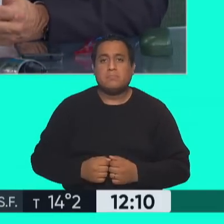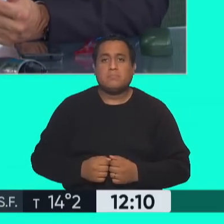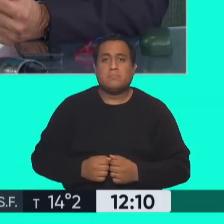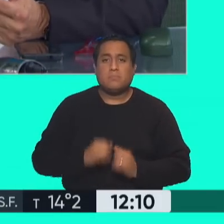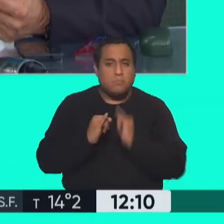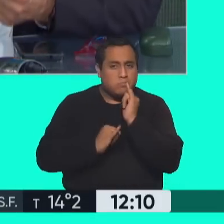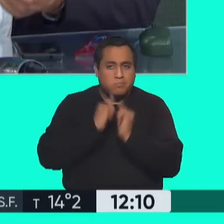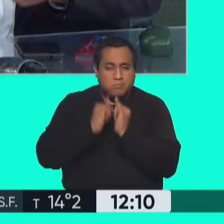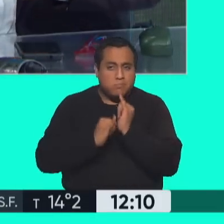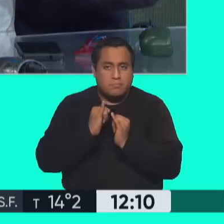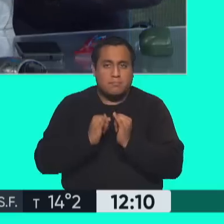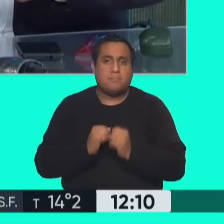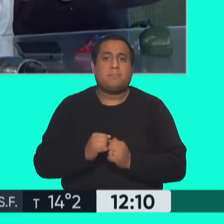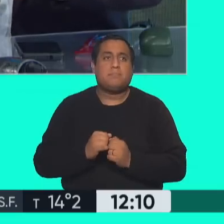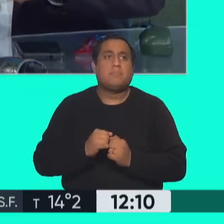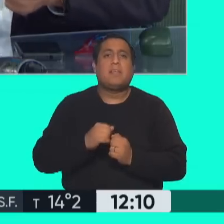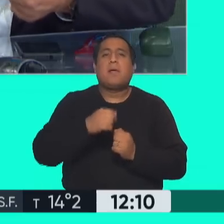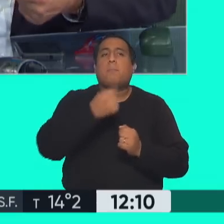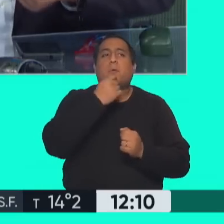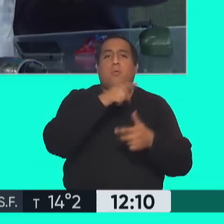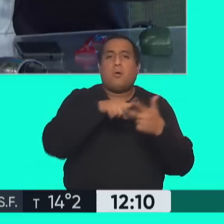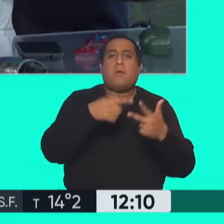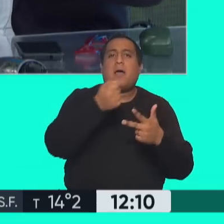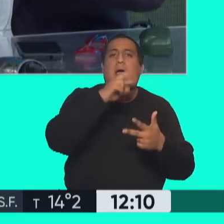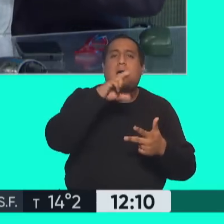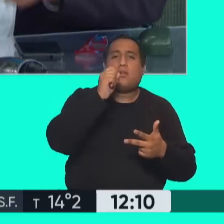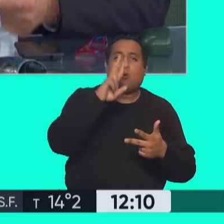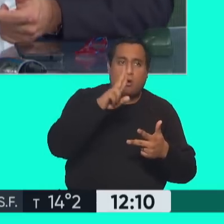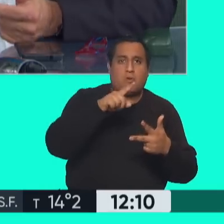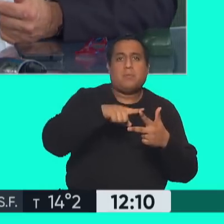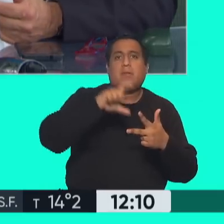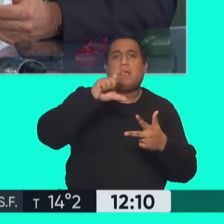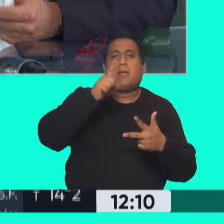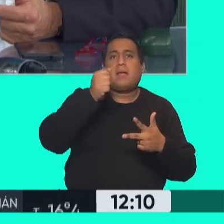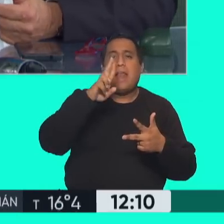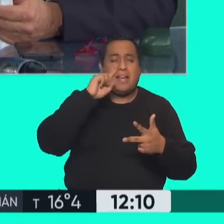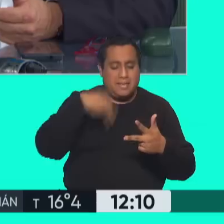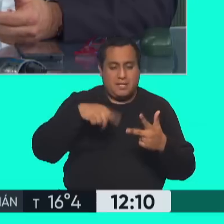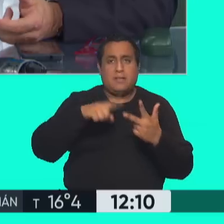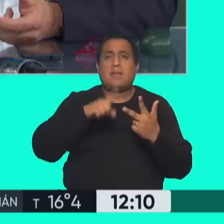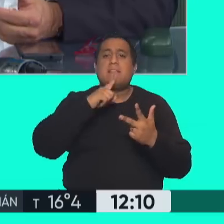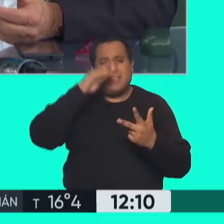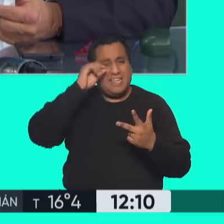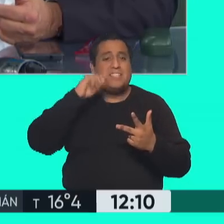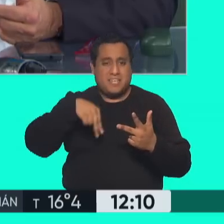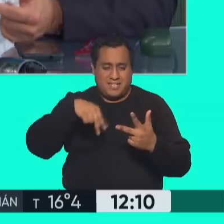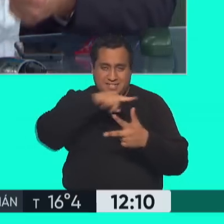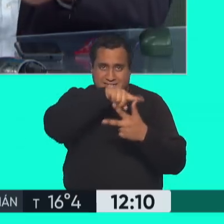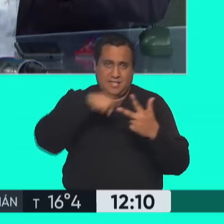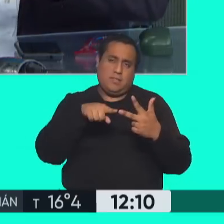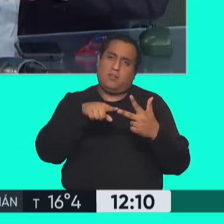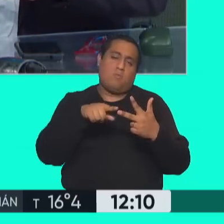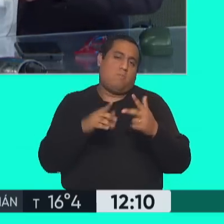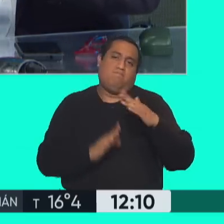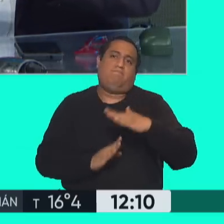tridente que significa Arcor, Clarín y Techin, es decir, los tres responsables de AEA principales,